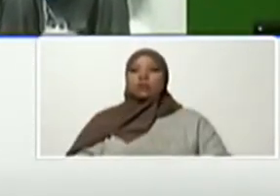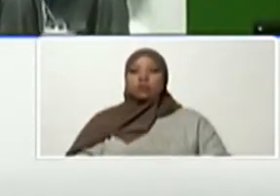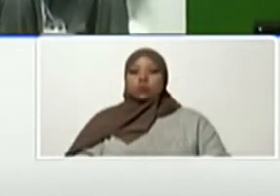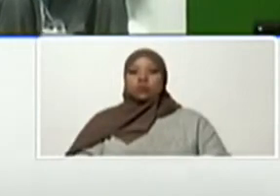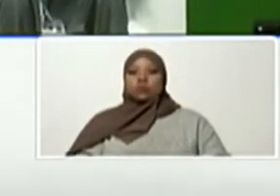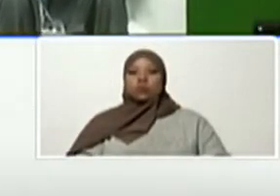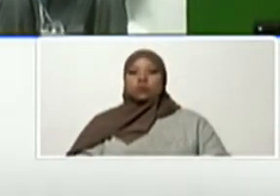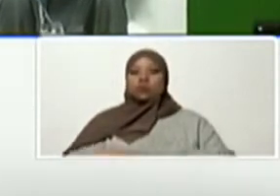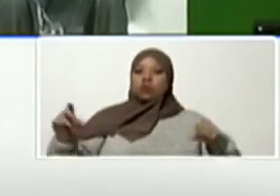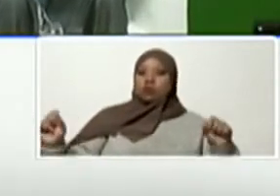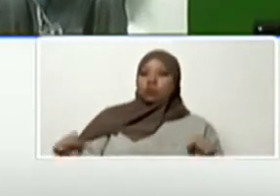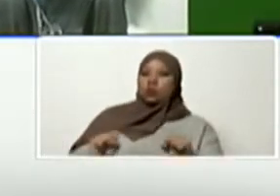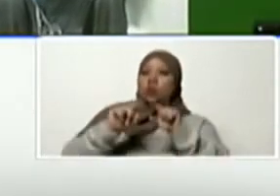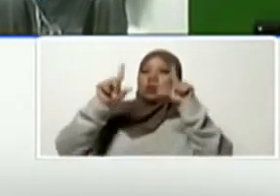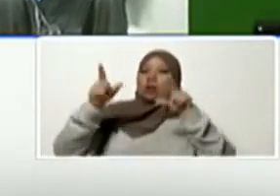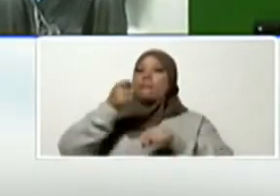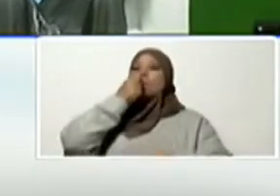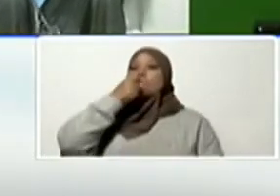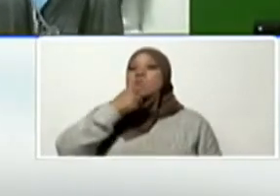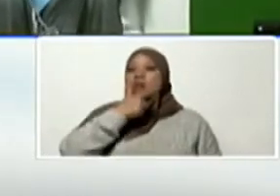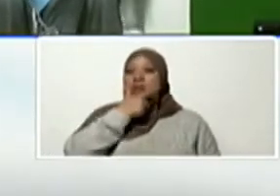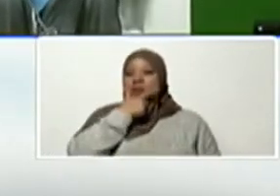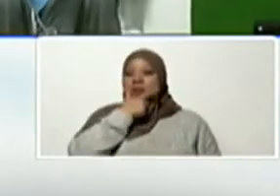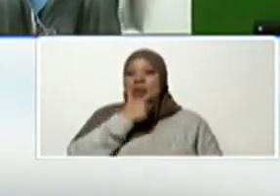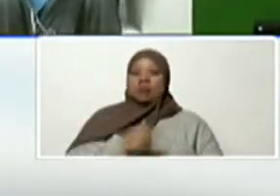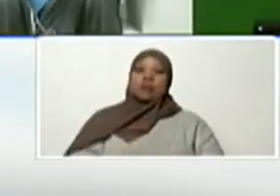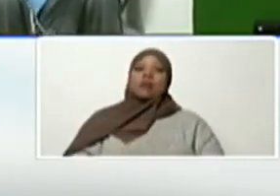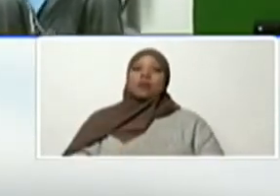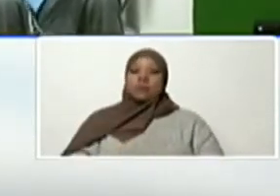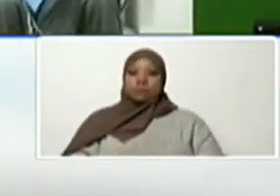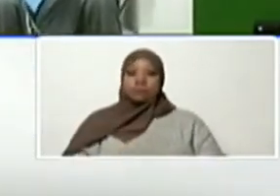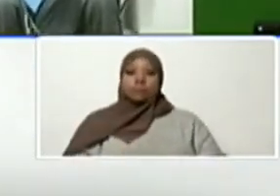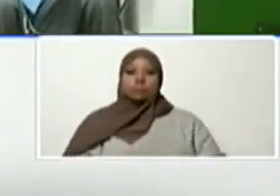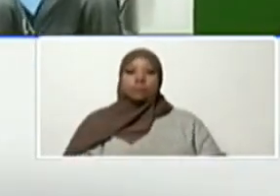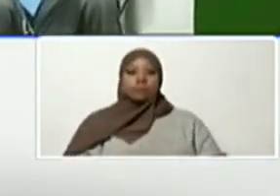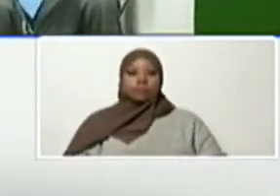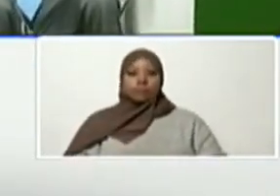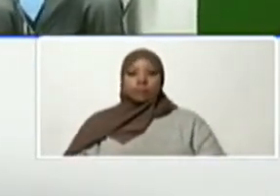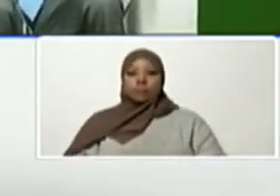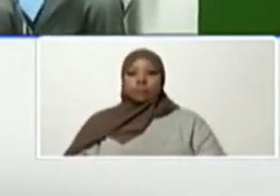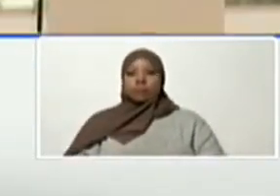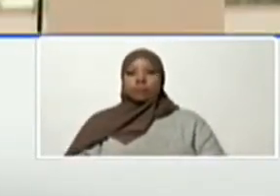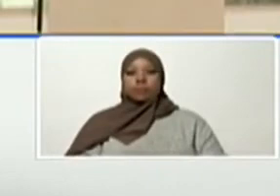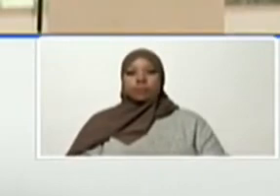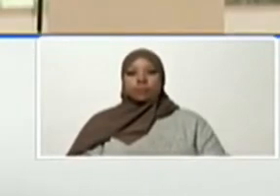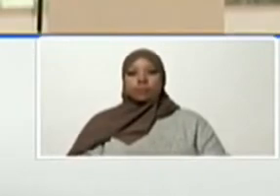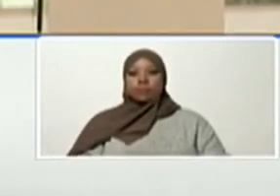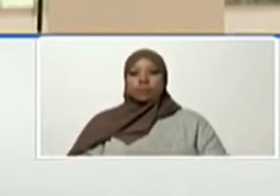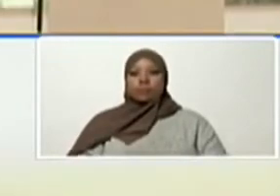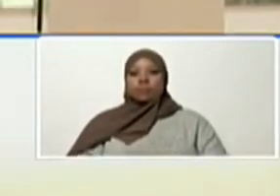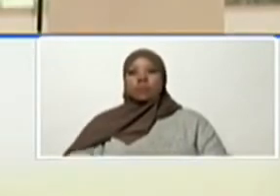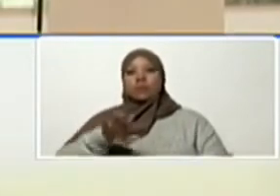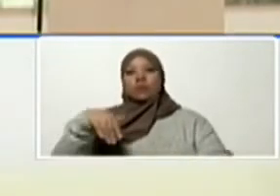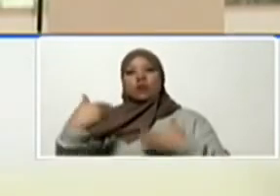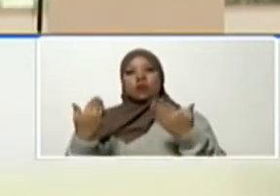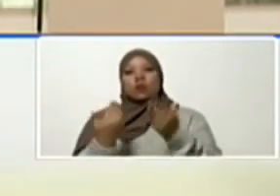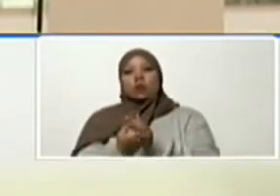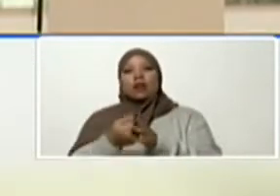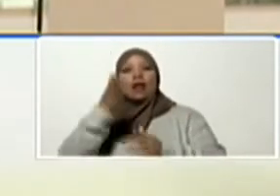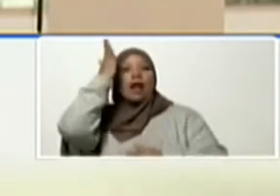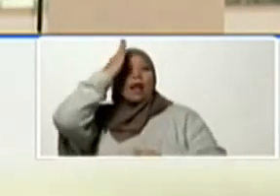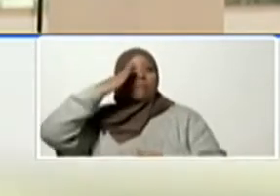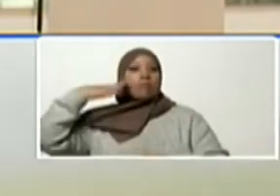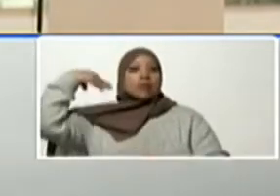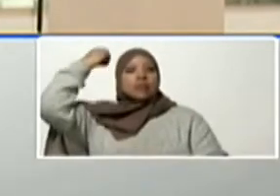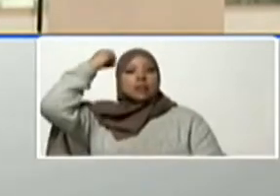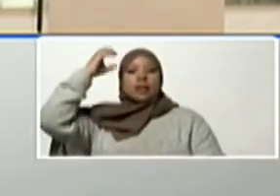Una sorpresa bella, de verdad. Señor canciller Carlos Faría, usted estaba ahí presente. Alfred Nazaret estaba